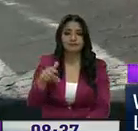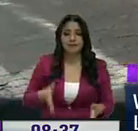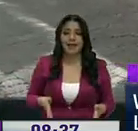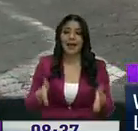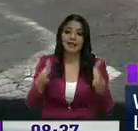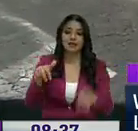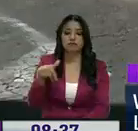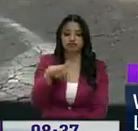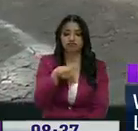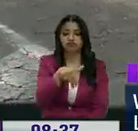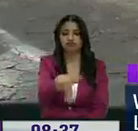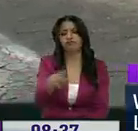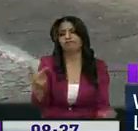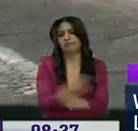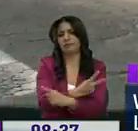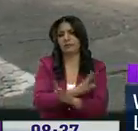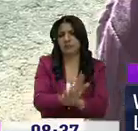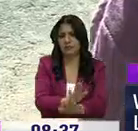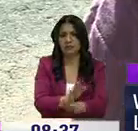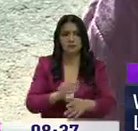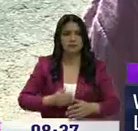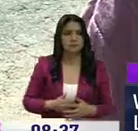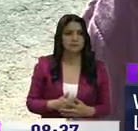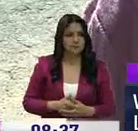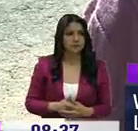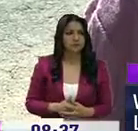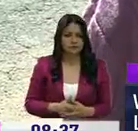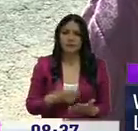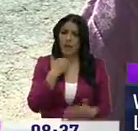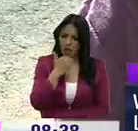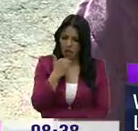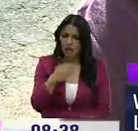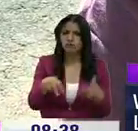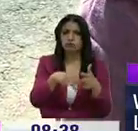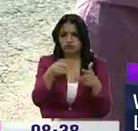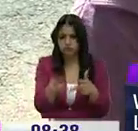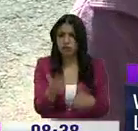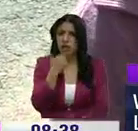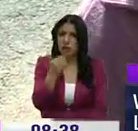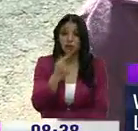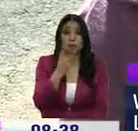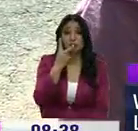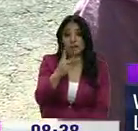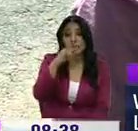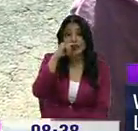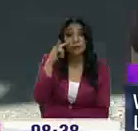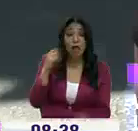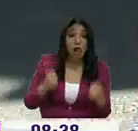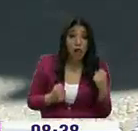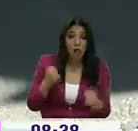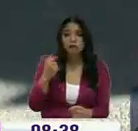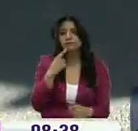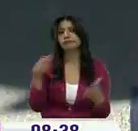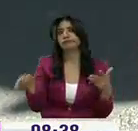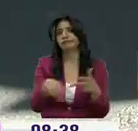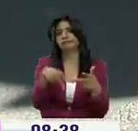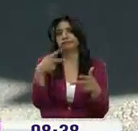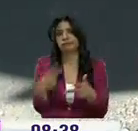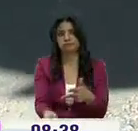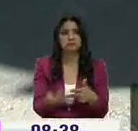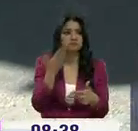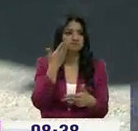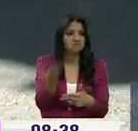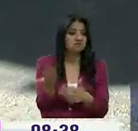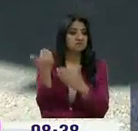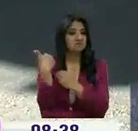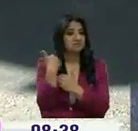calle, exponiéndose a sufrir accidentes. Puede haber algún accidente, a menos venga un niño corriendo. Ahora no sé quién es el